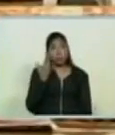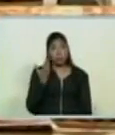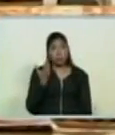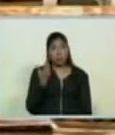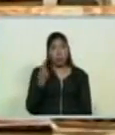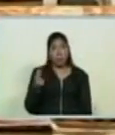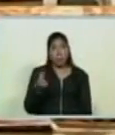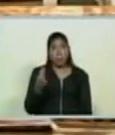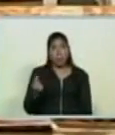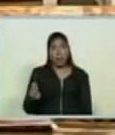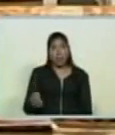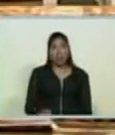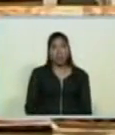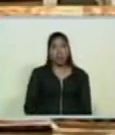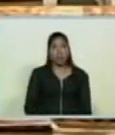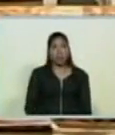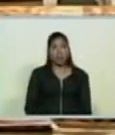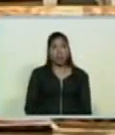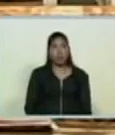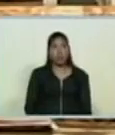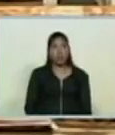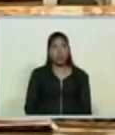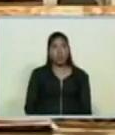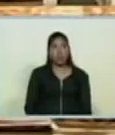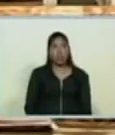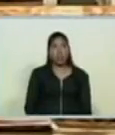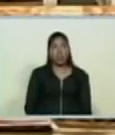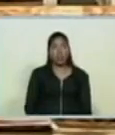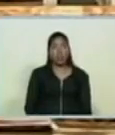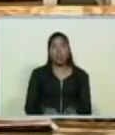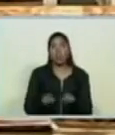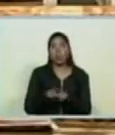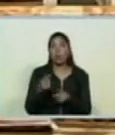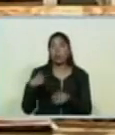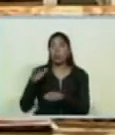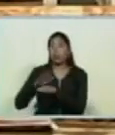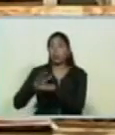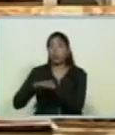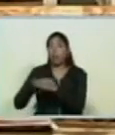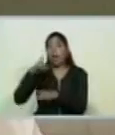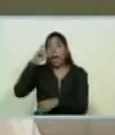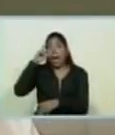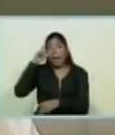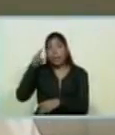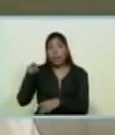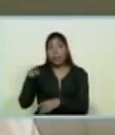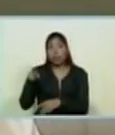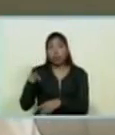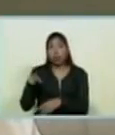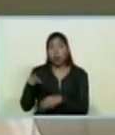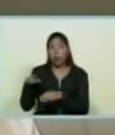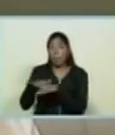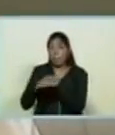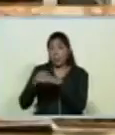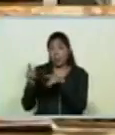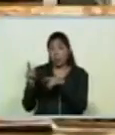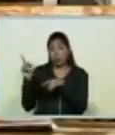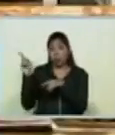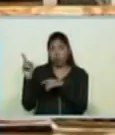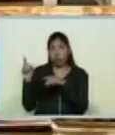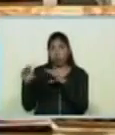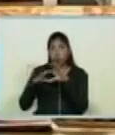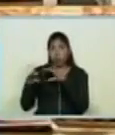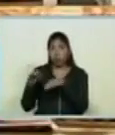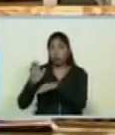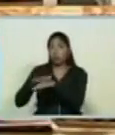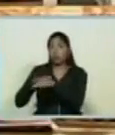Venezuela. Cuando yo digo toma nota Ernesto, digo toma nota Venezuela. Porque esto es tarea de todos. Yo